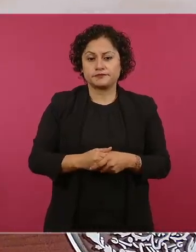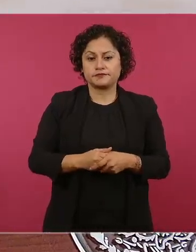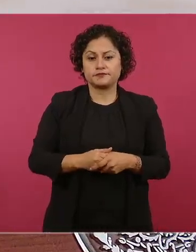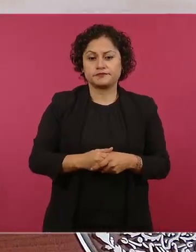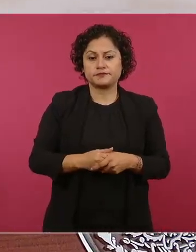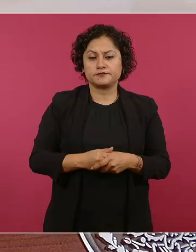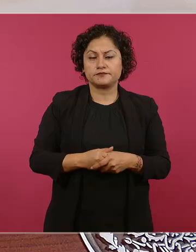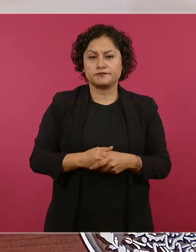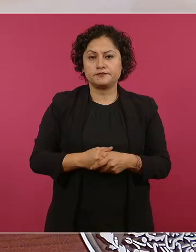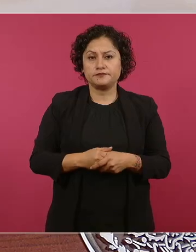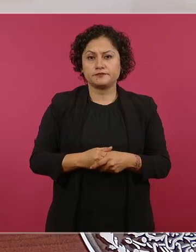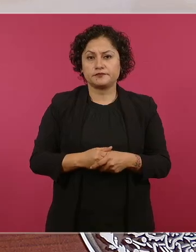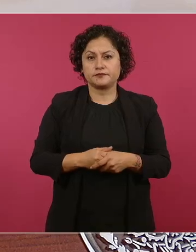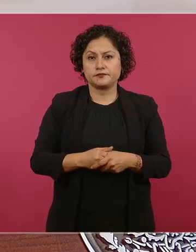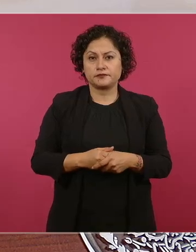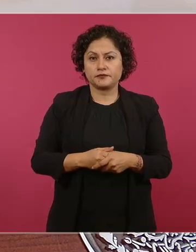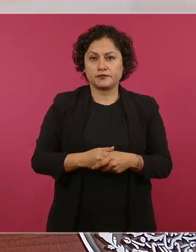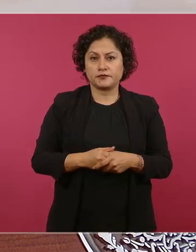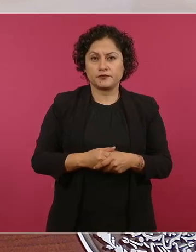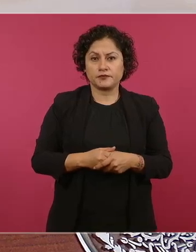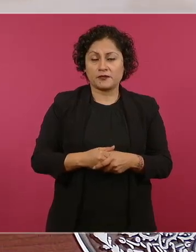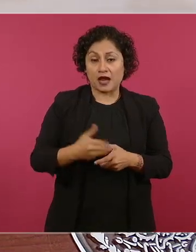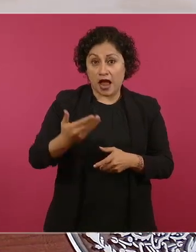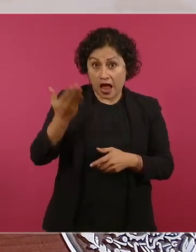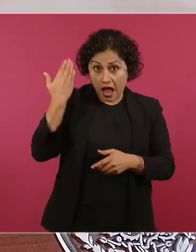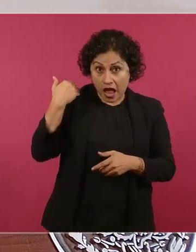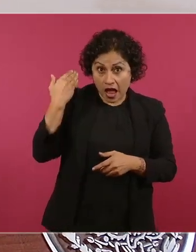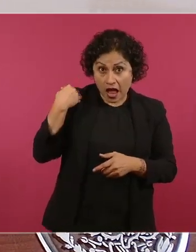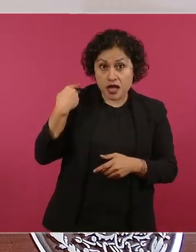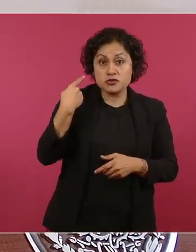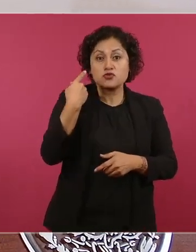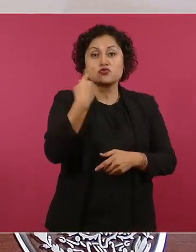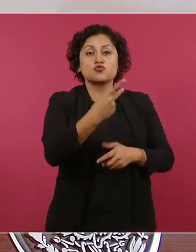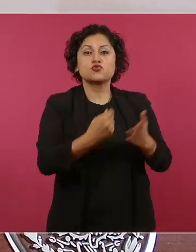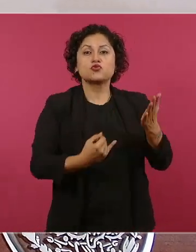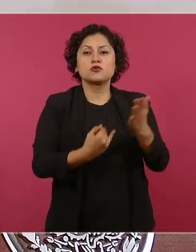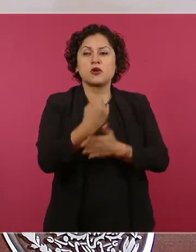ponían y quitaban presidentes a su antojo.